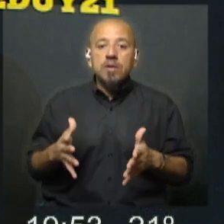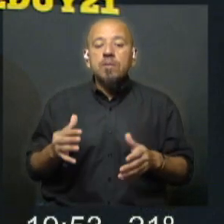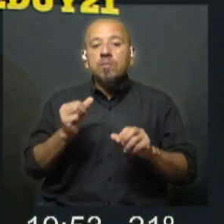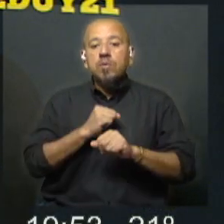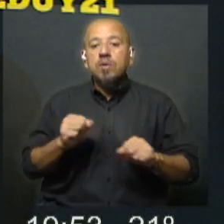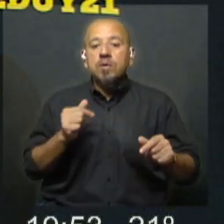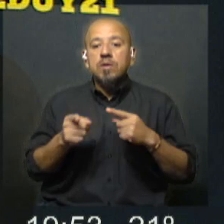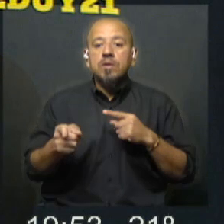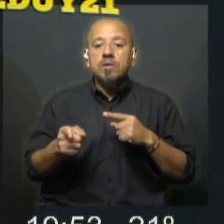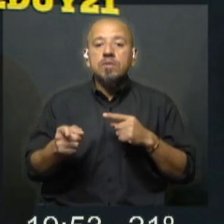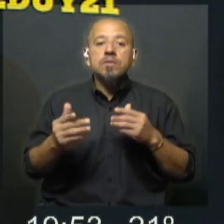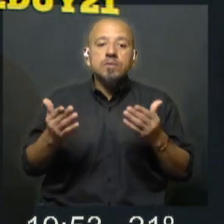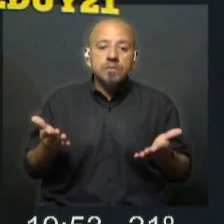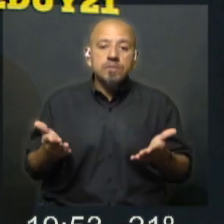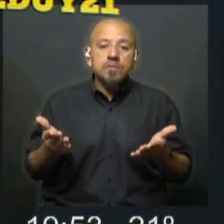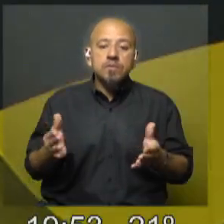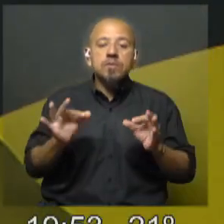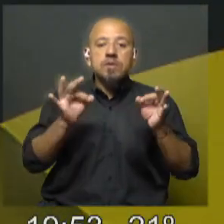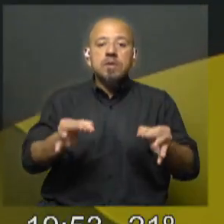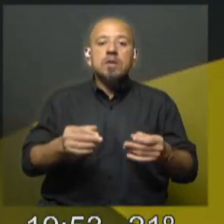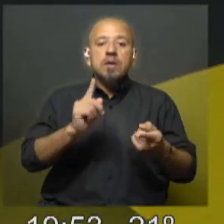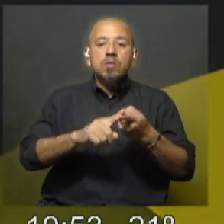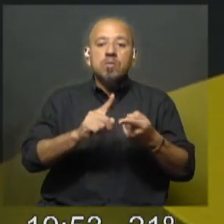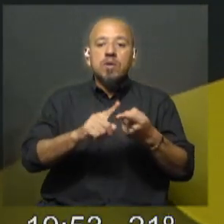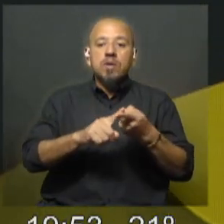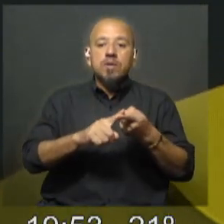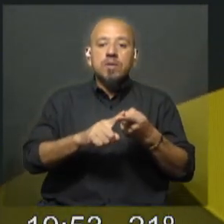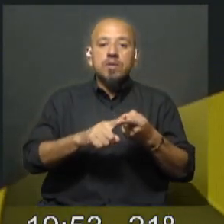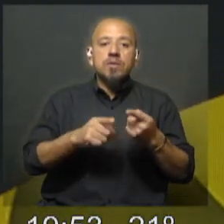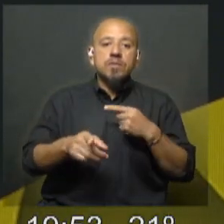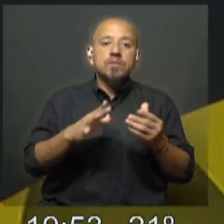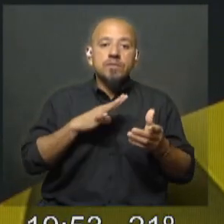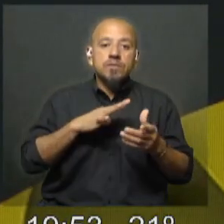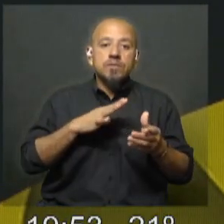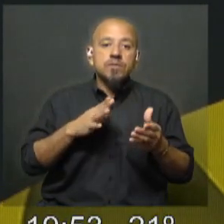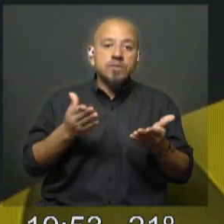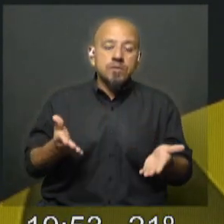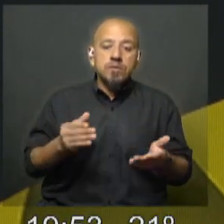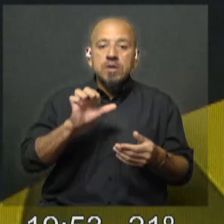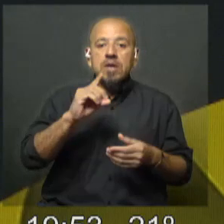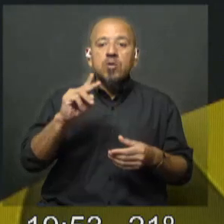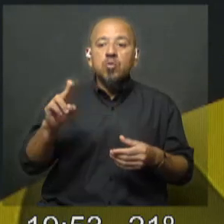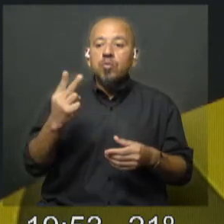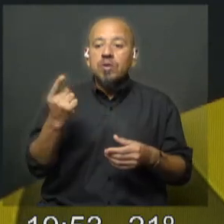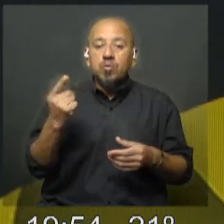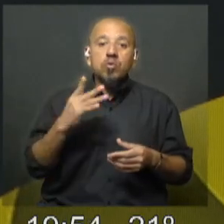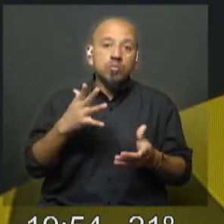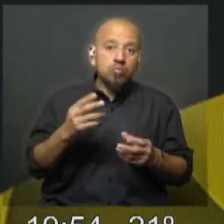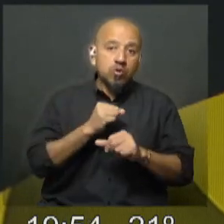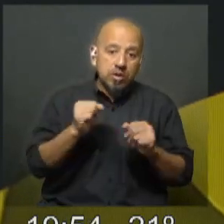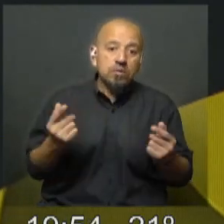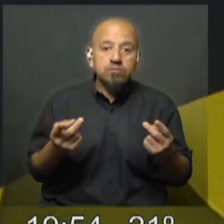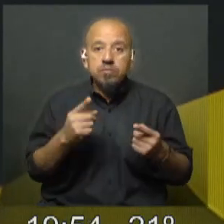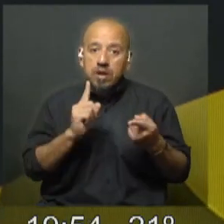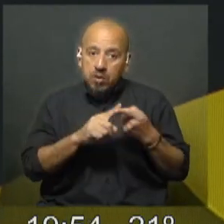intentar llegar a acuerdos, que era lo que más le importaba de alguna manera a EDUI 21, llegar a acuerdos